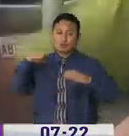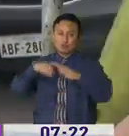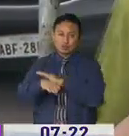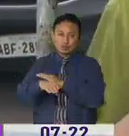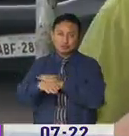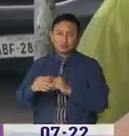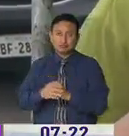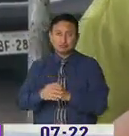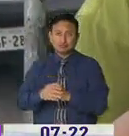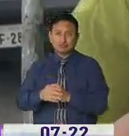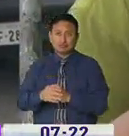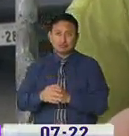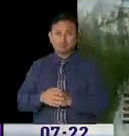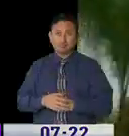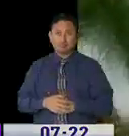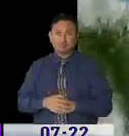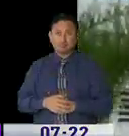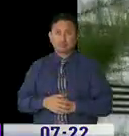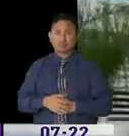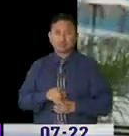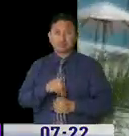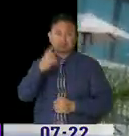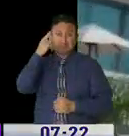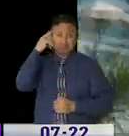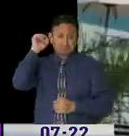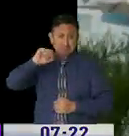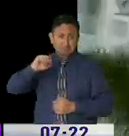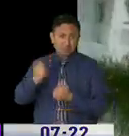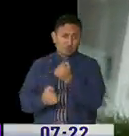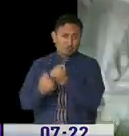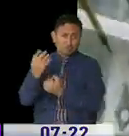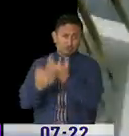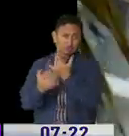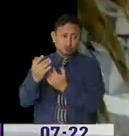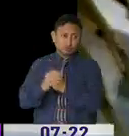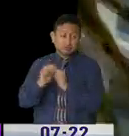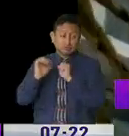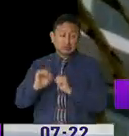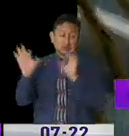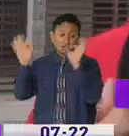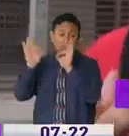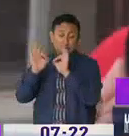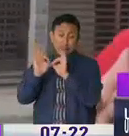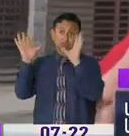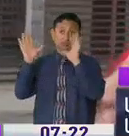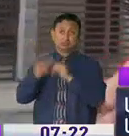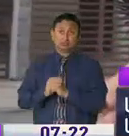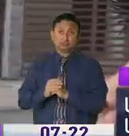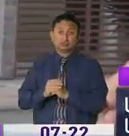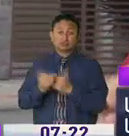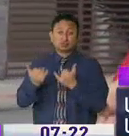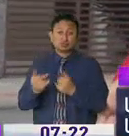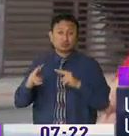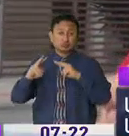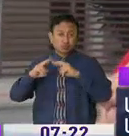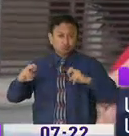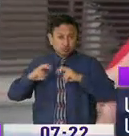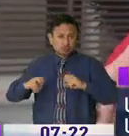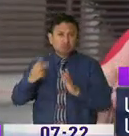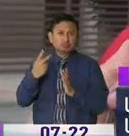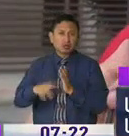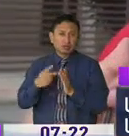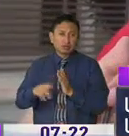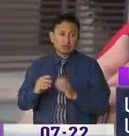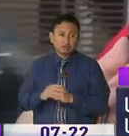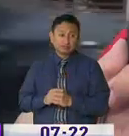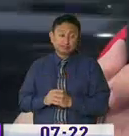lado. Se presume que el flagelo fue provocado por un cortocircuito. Las investigaciones lo dirán, probablemente pudo haber sido